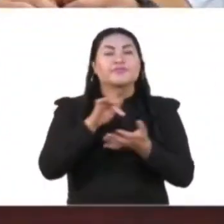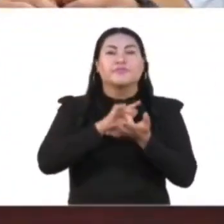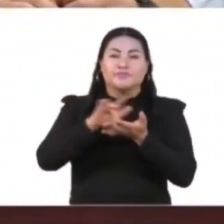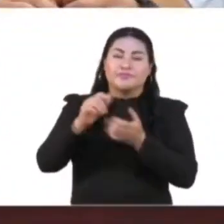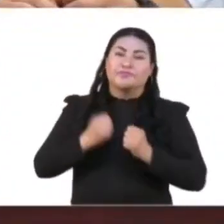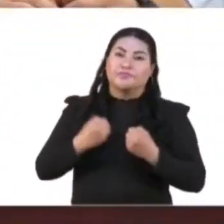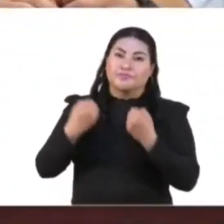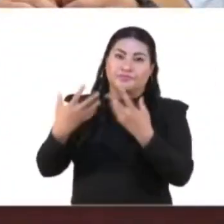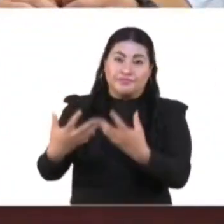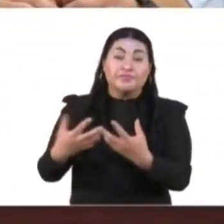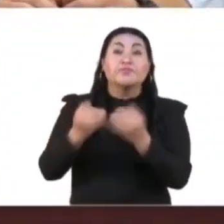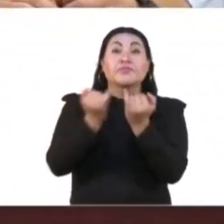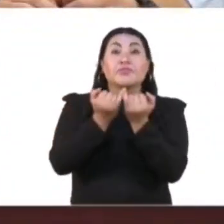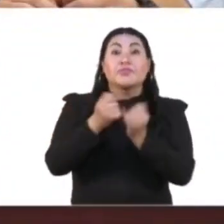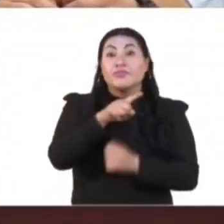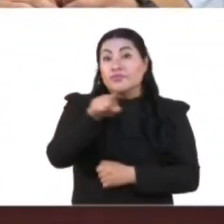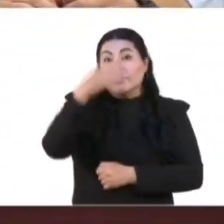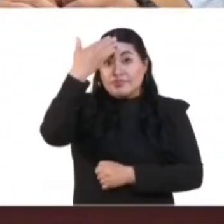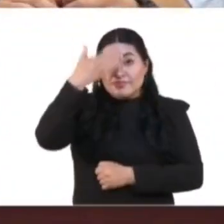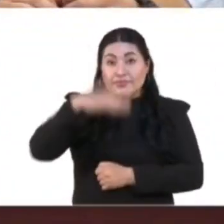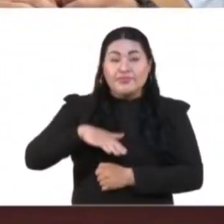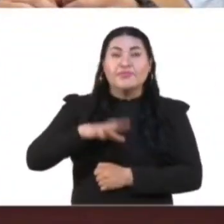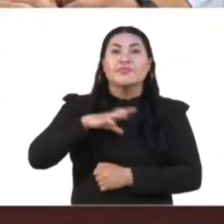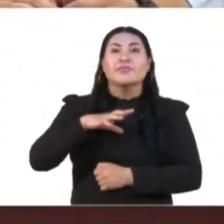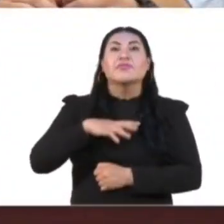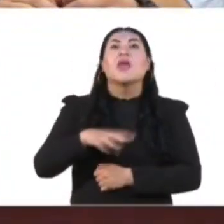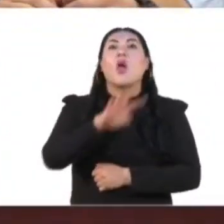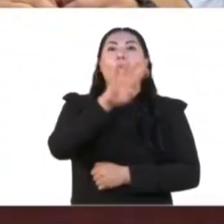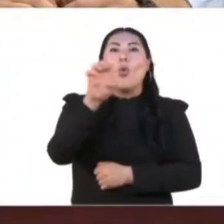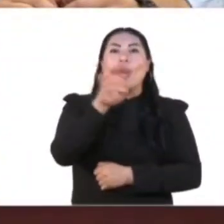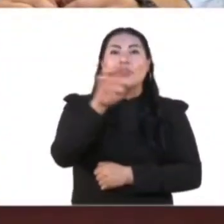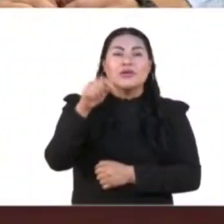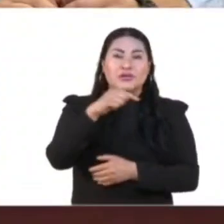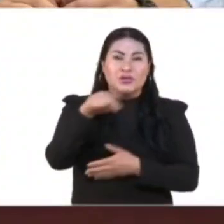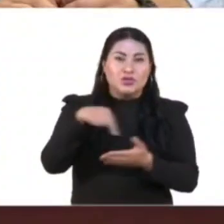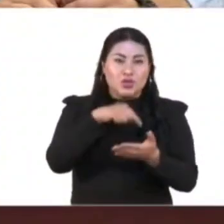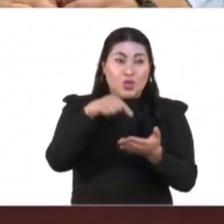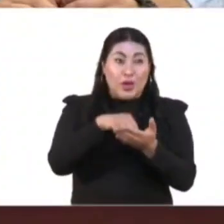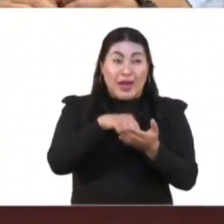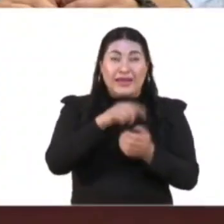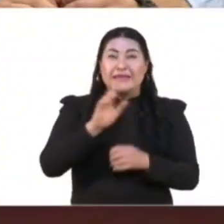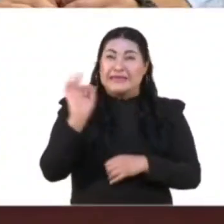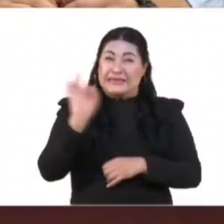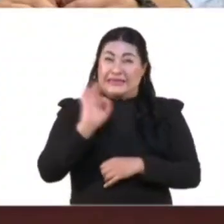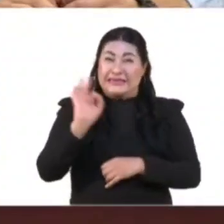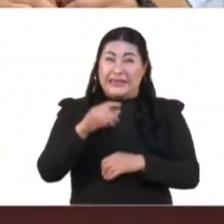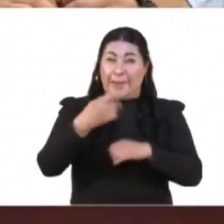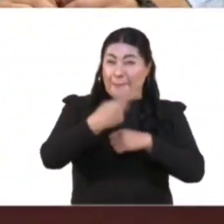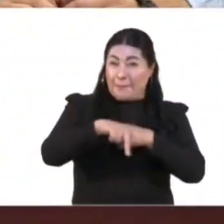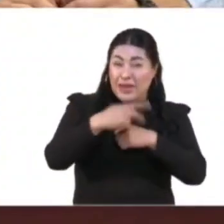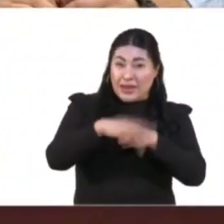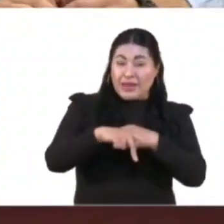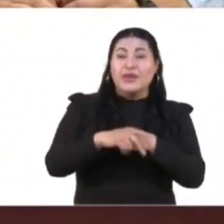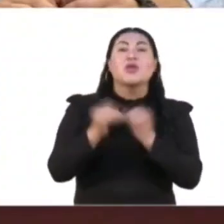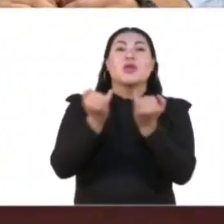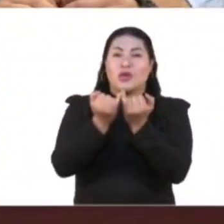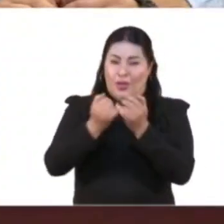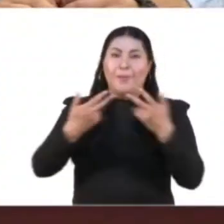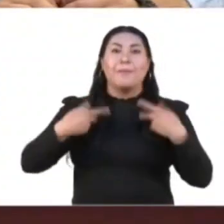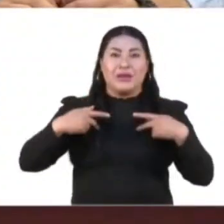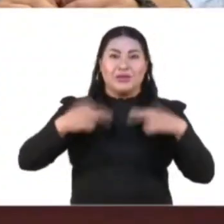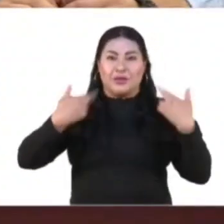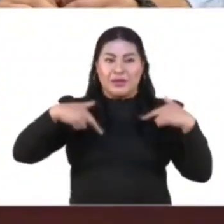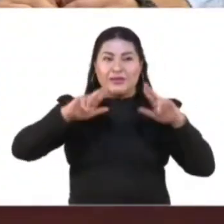como ustedes saben, tenemos 400 puntos probables de colapso en donde también se dirigieron los